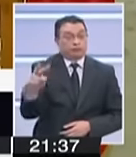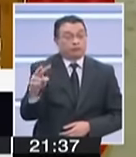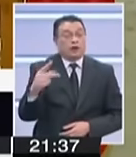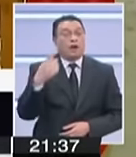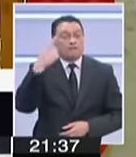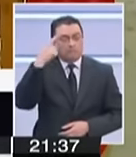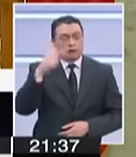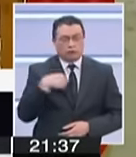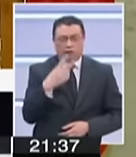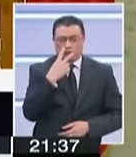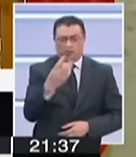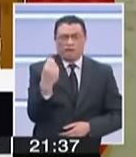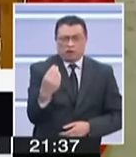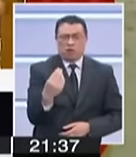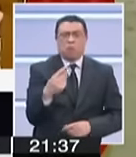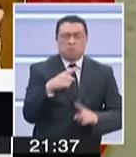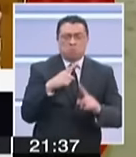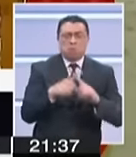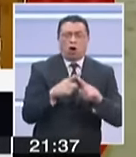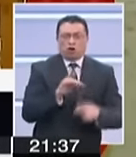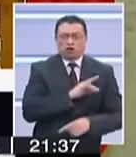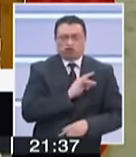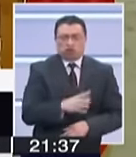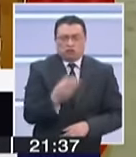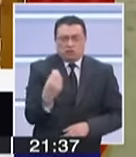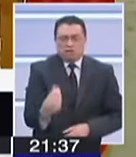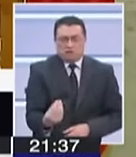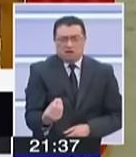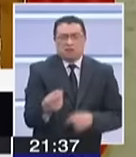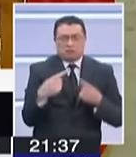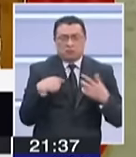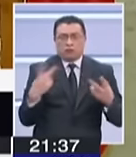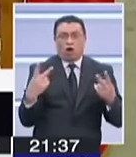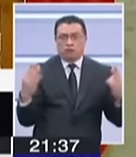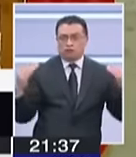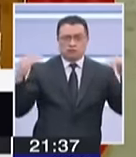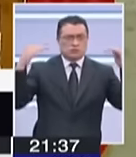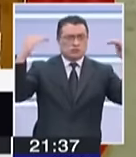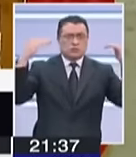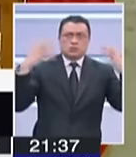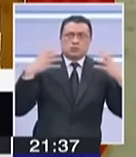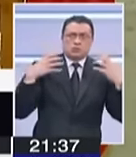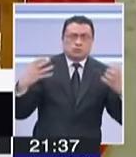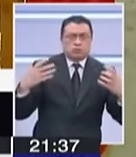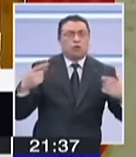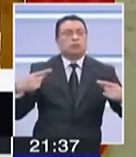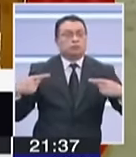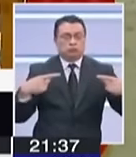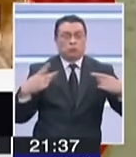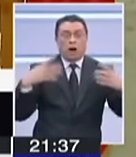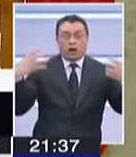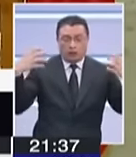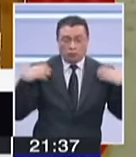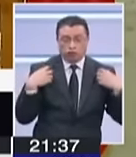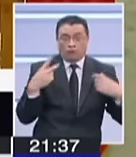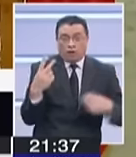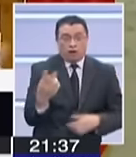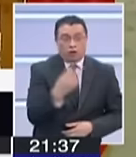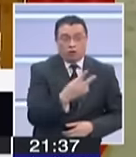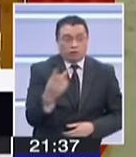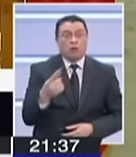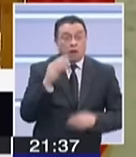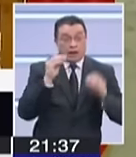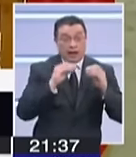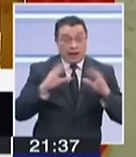parece bien por Chile que haya personalidades de esa entidad, de esa estatura política, que con un sentido de responsabilidad, yo